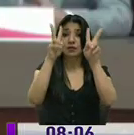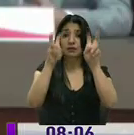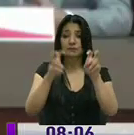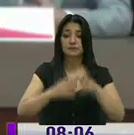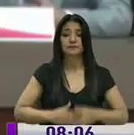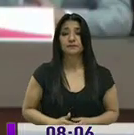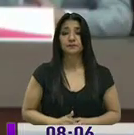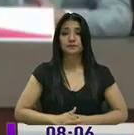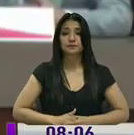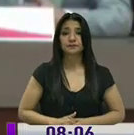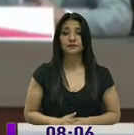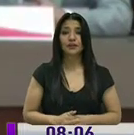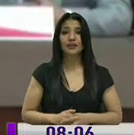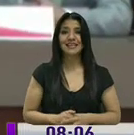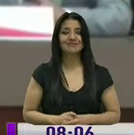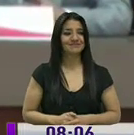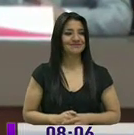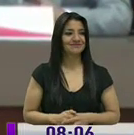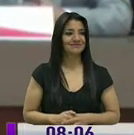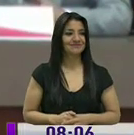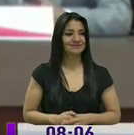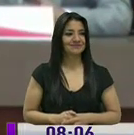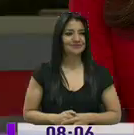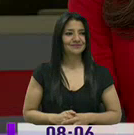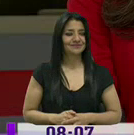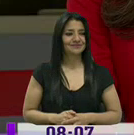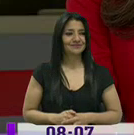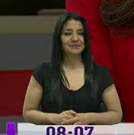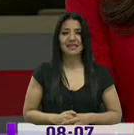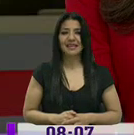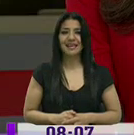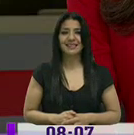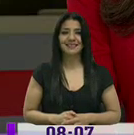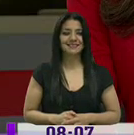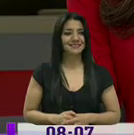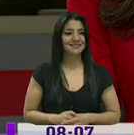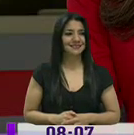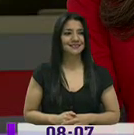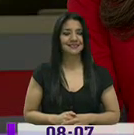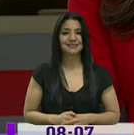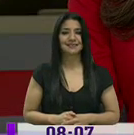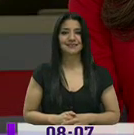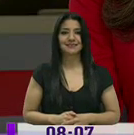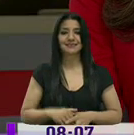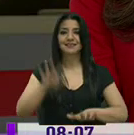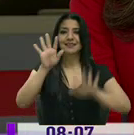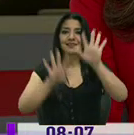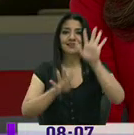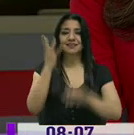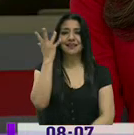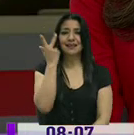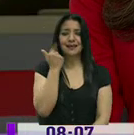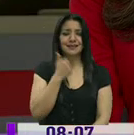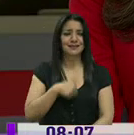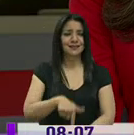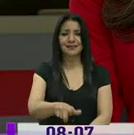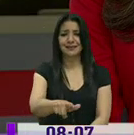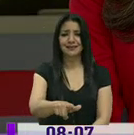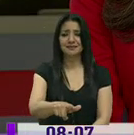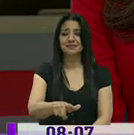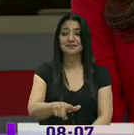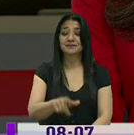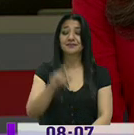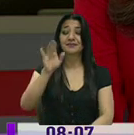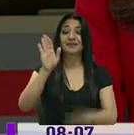informó patricia al das y 15 días es el plazo establecido por el alcalde